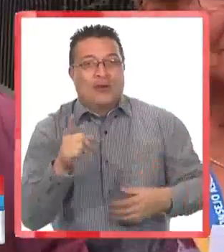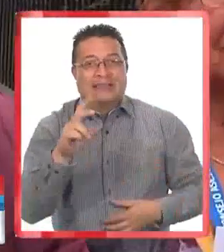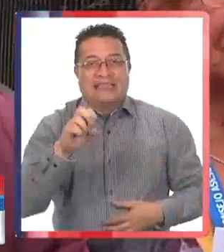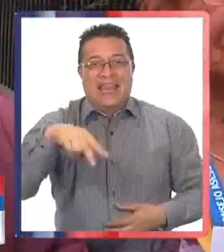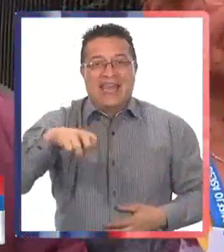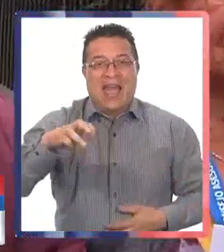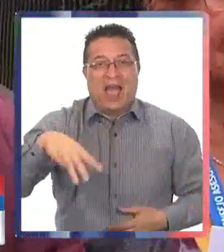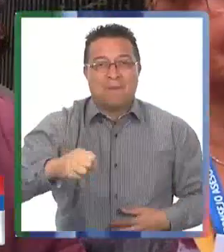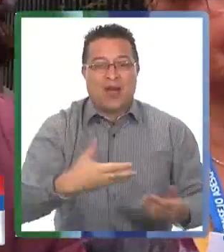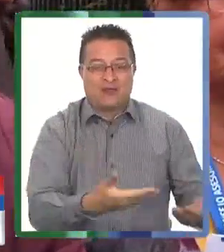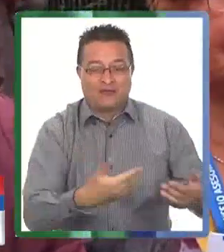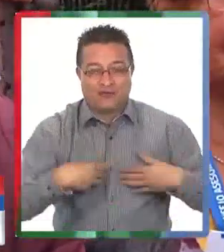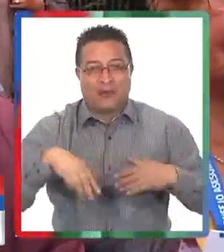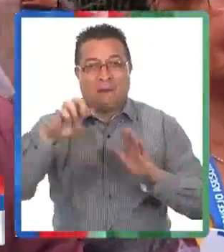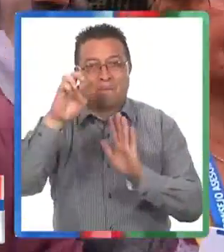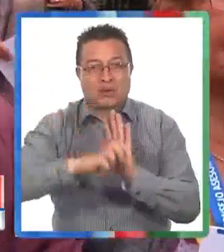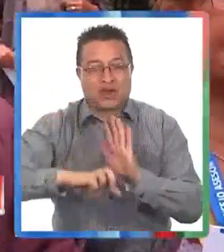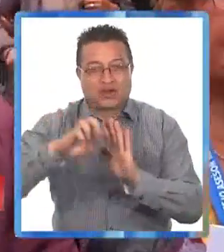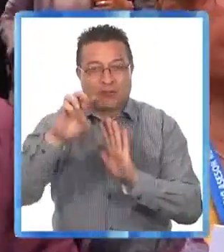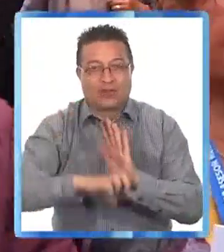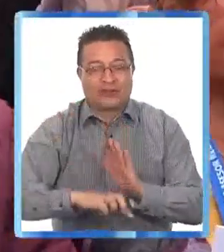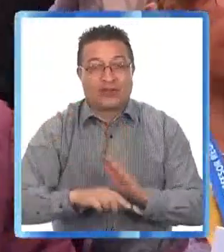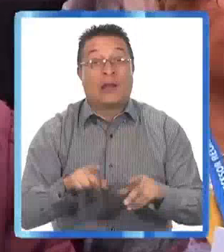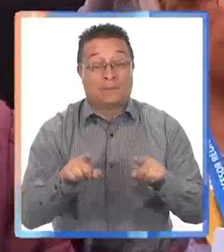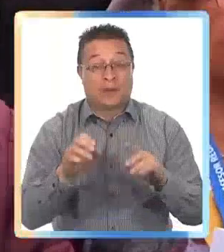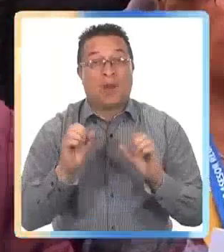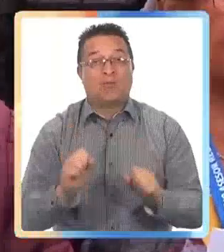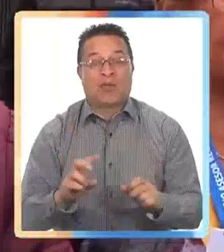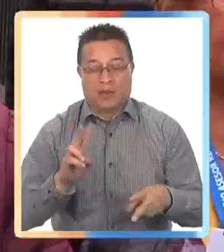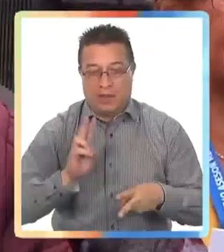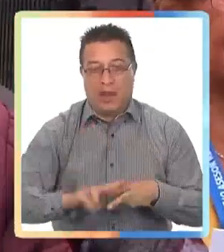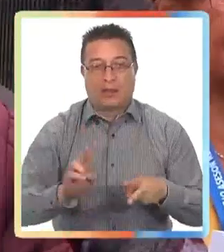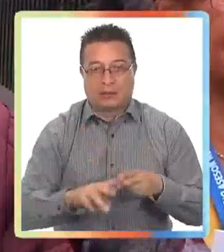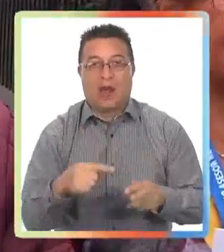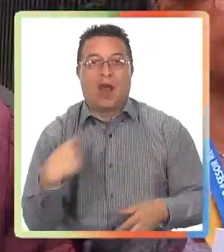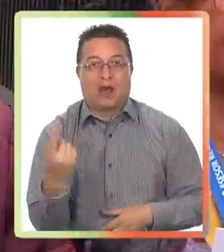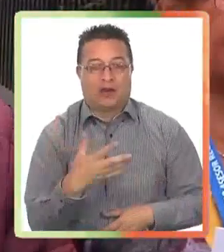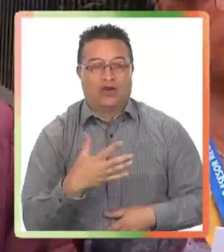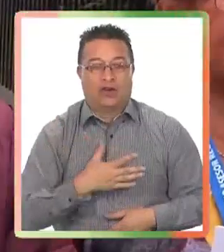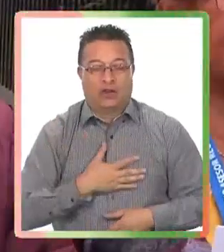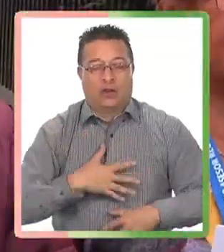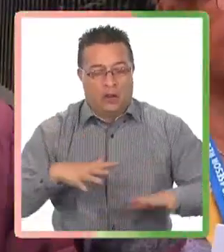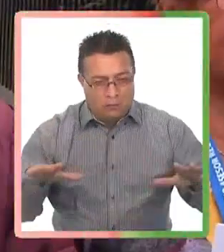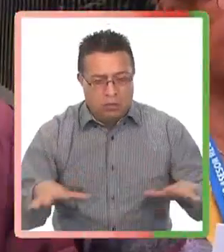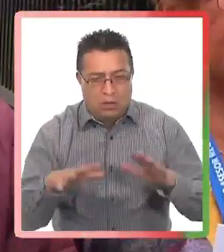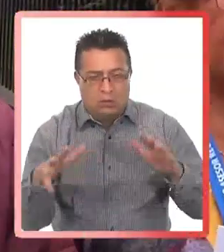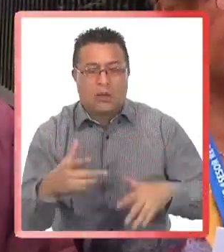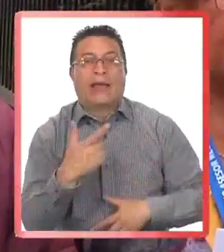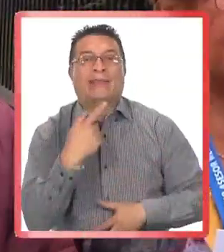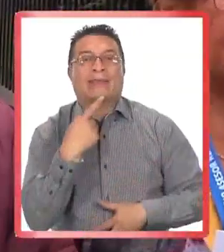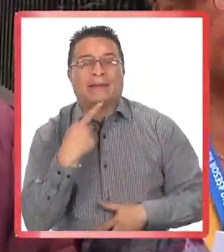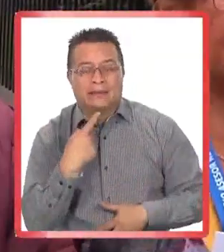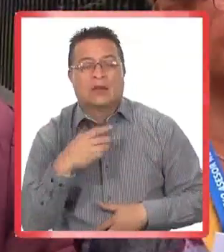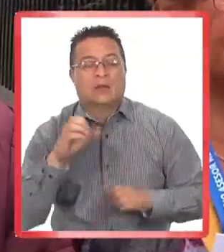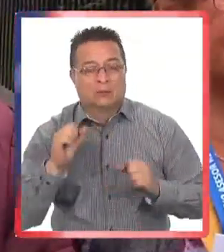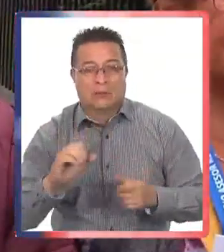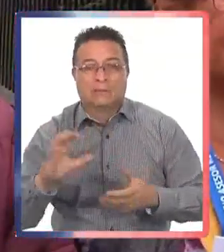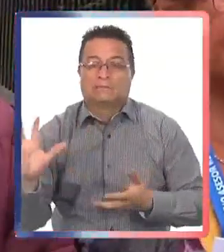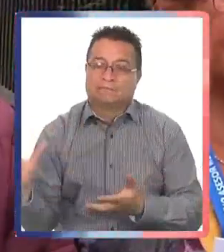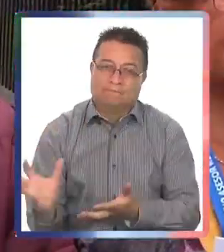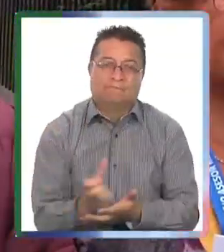nos da Senama a través de estos proyectos. Aquí podemos realizar nosotros nuestros anhelos, nuestros deseos